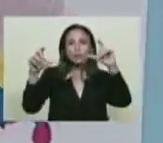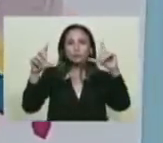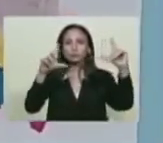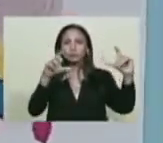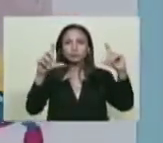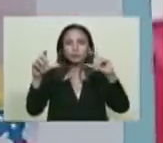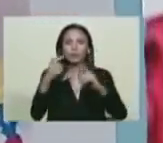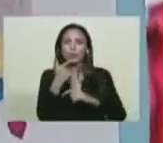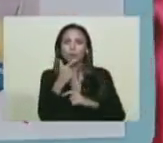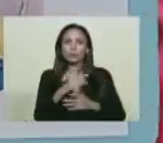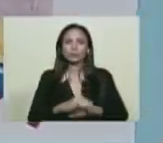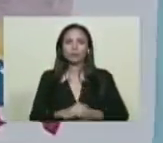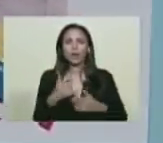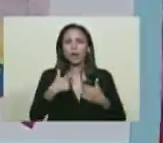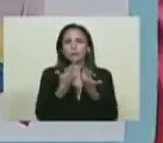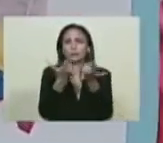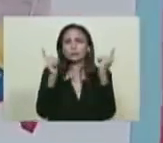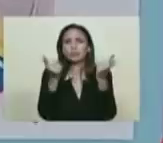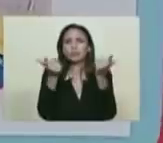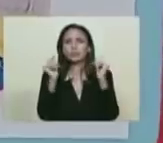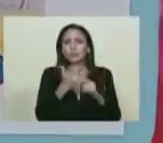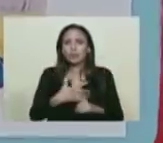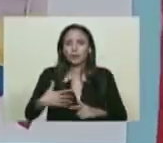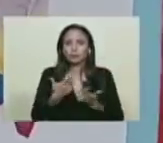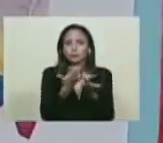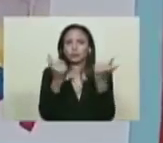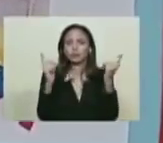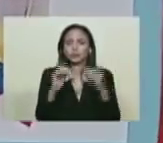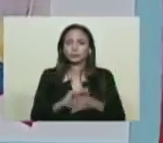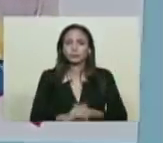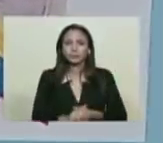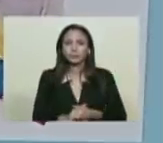ellos diciendo mira, libertad. Ellos sacan eso en la...